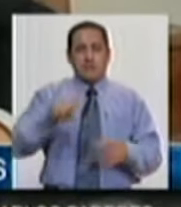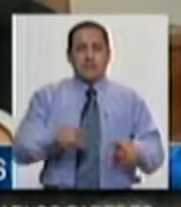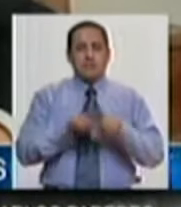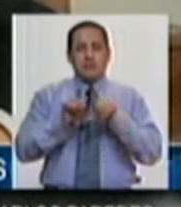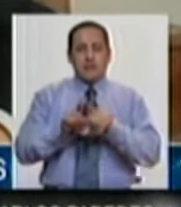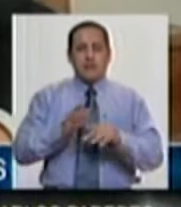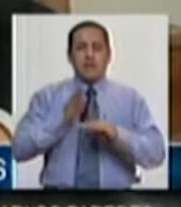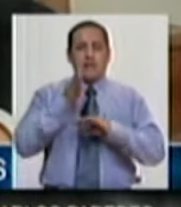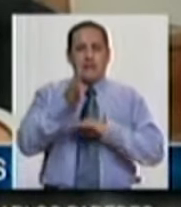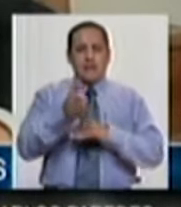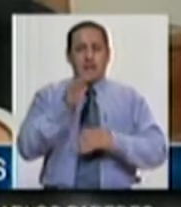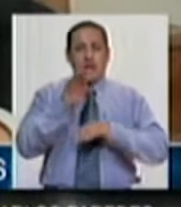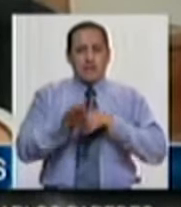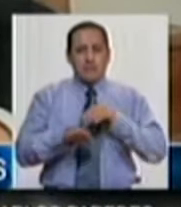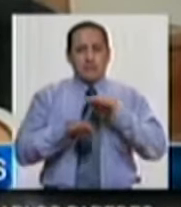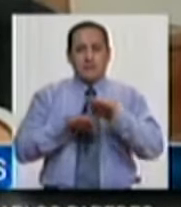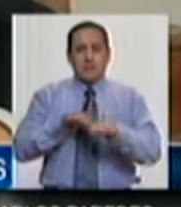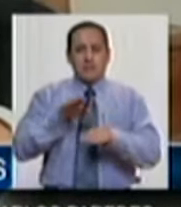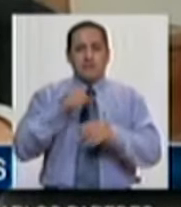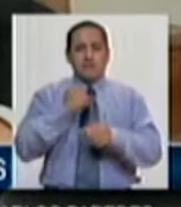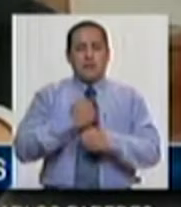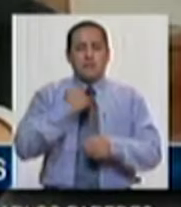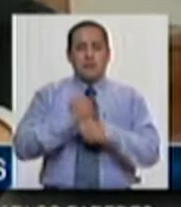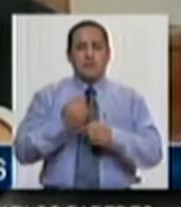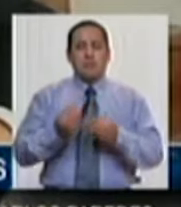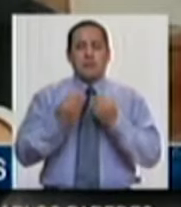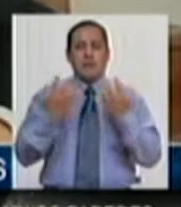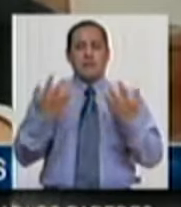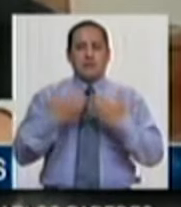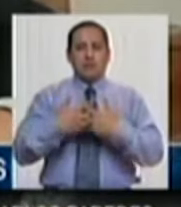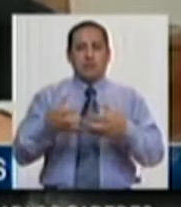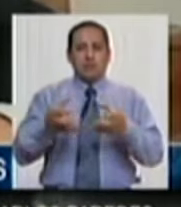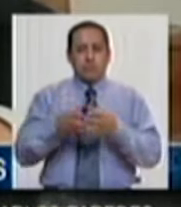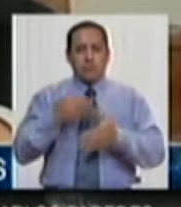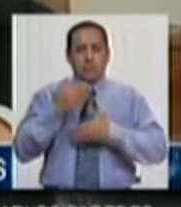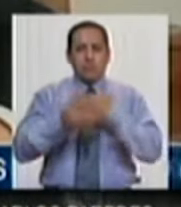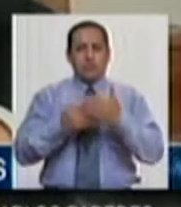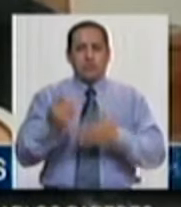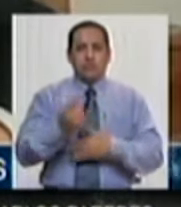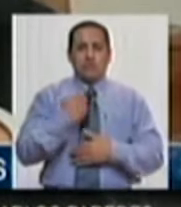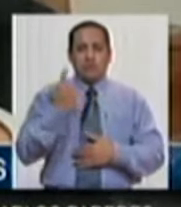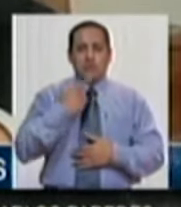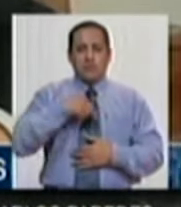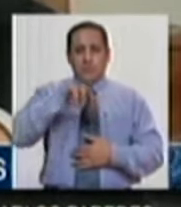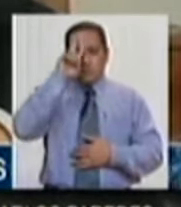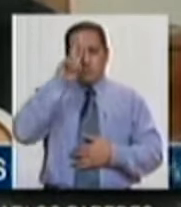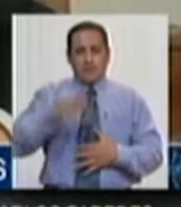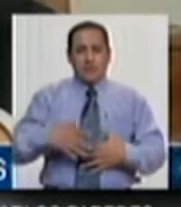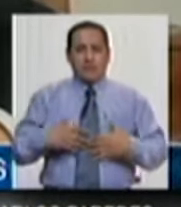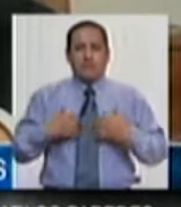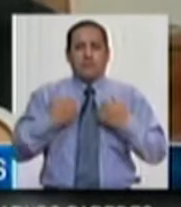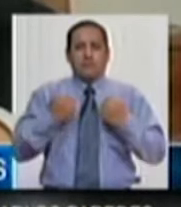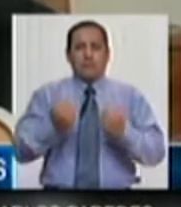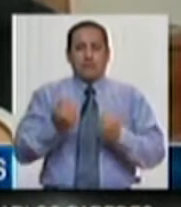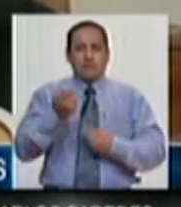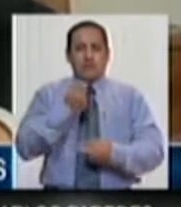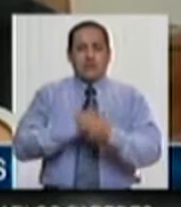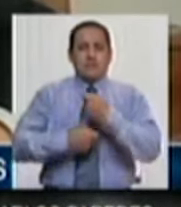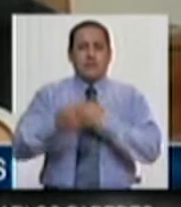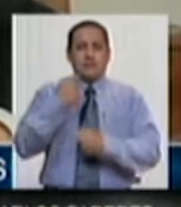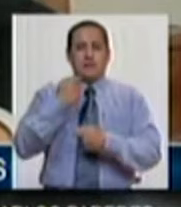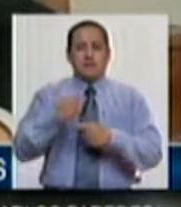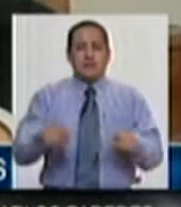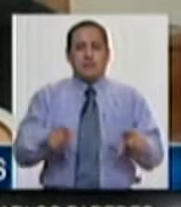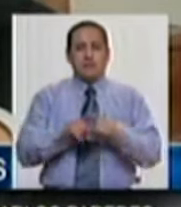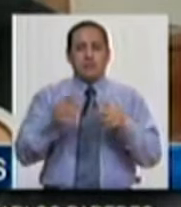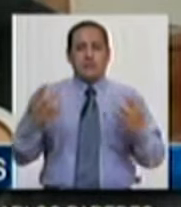ir llenando, digamos, toda esta agenda para integrar a las unidades productivas de todo el país a un esfuerzo exportador,